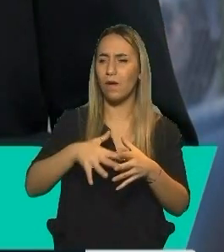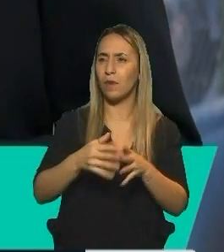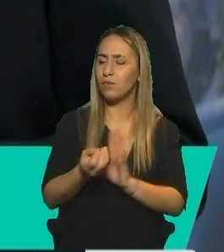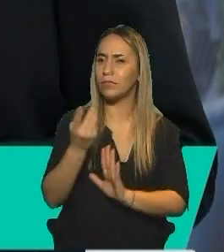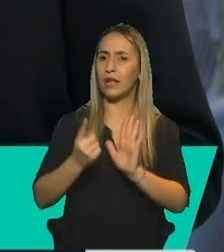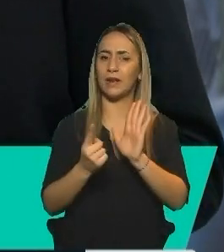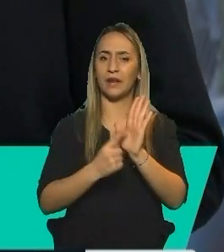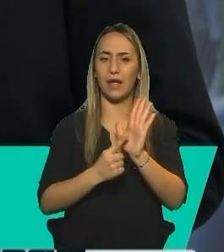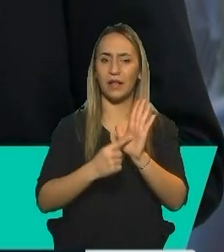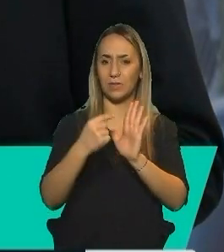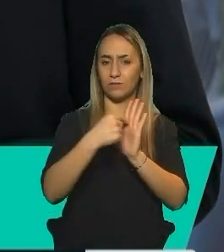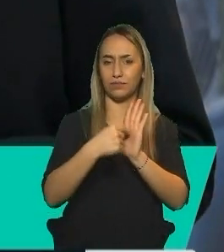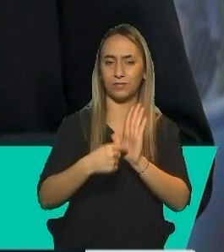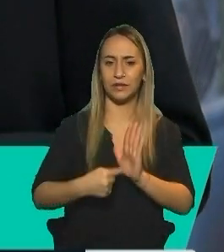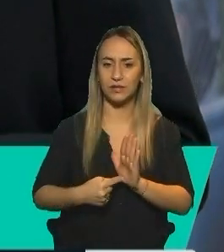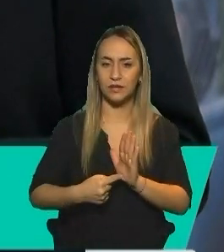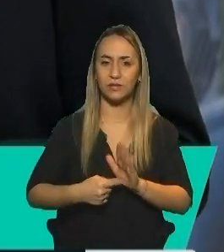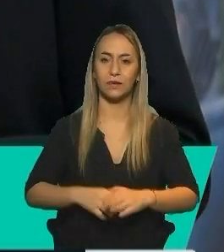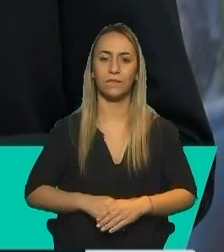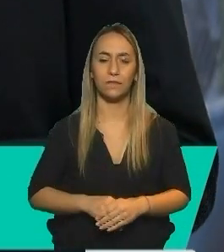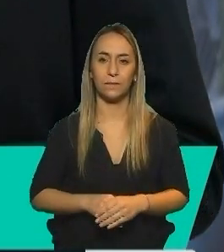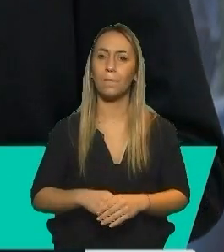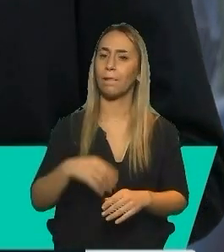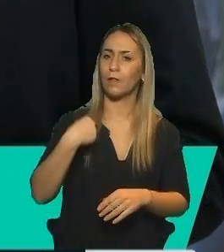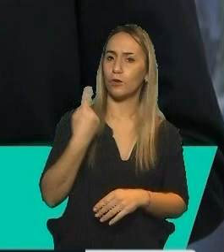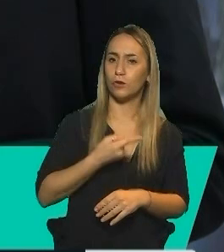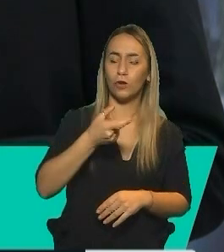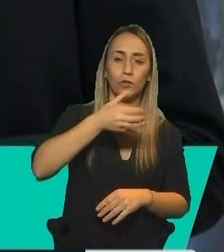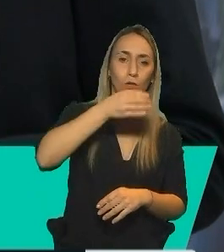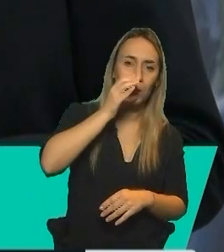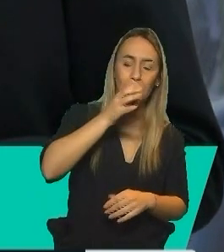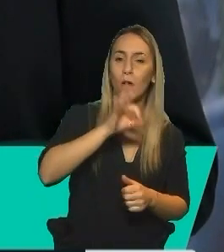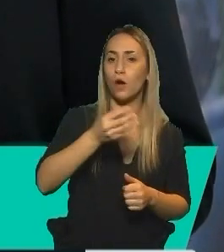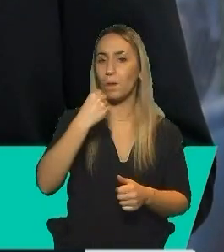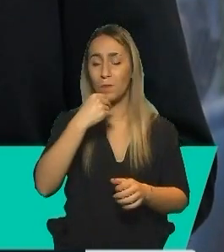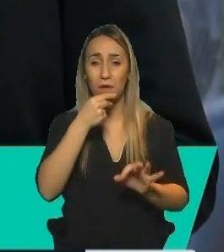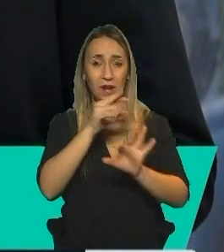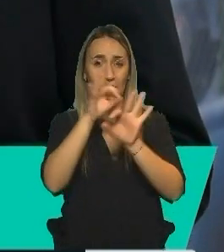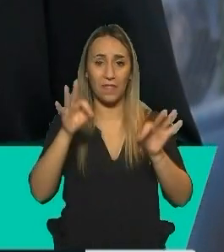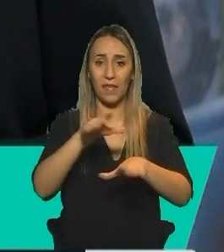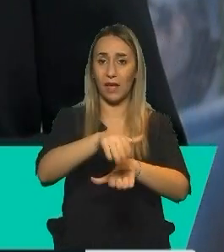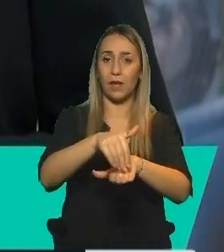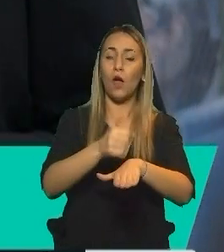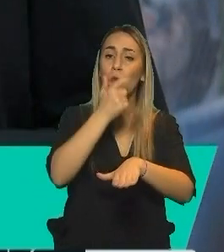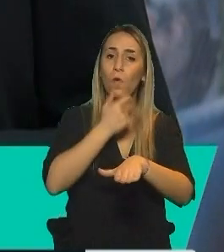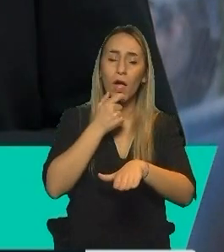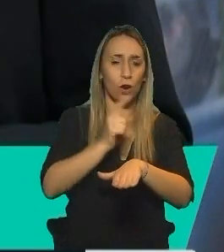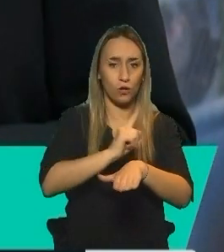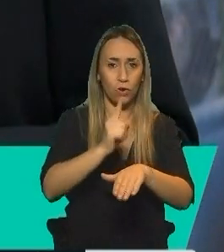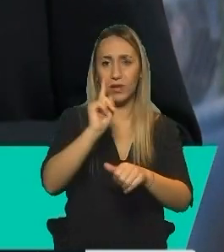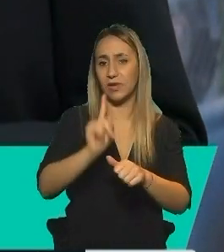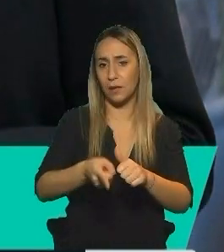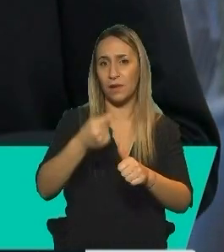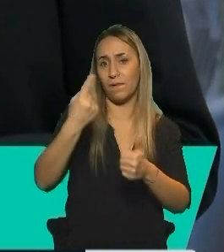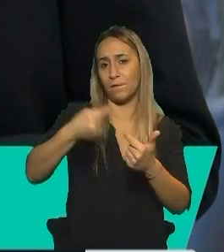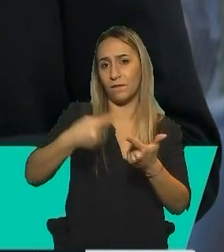Nos encontramos ayunando, no comemos ni tomamos, no vestimos calzado de cuero y